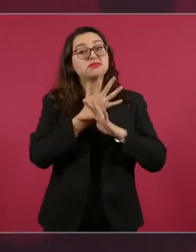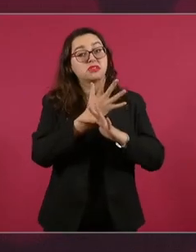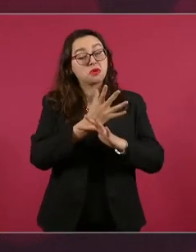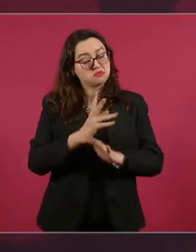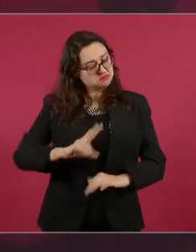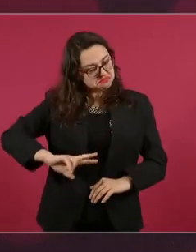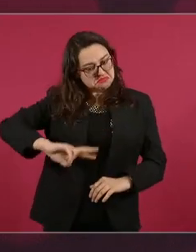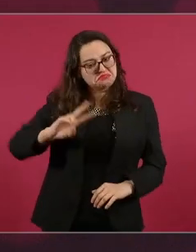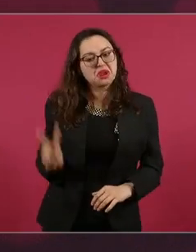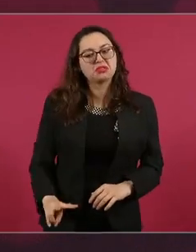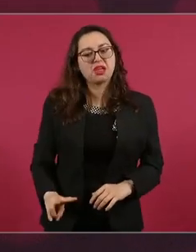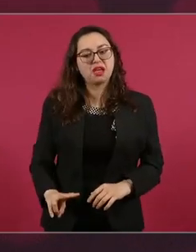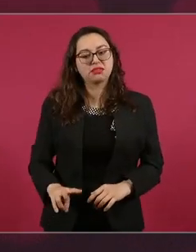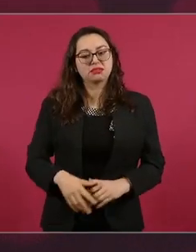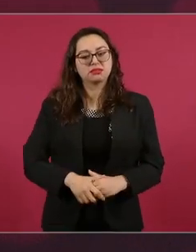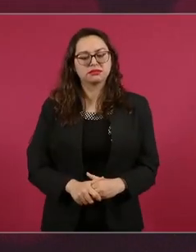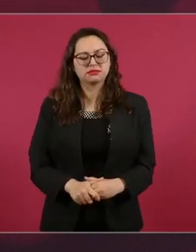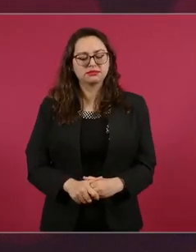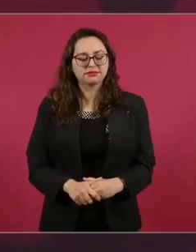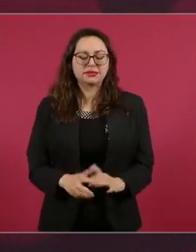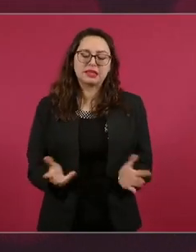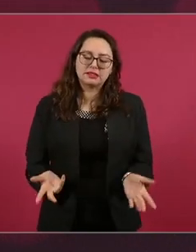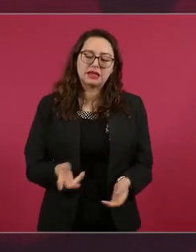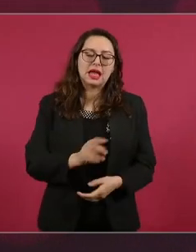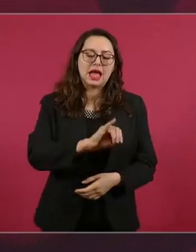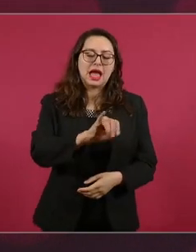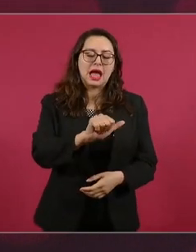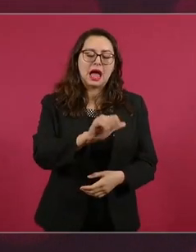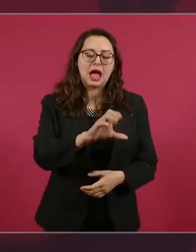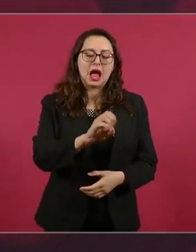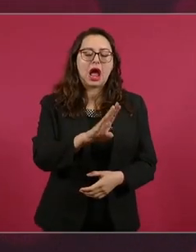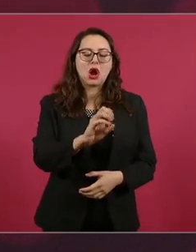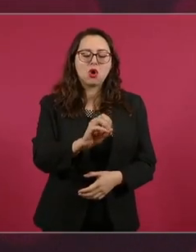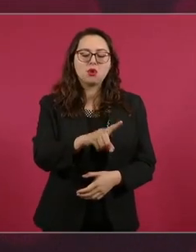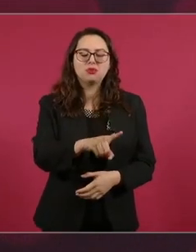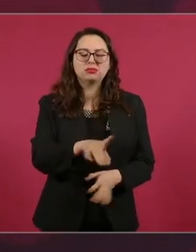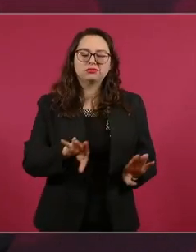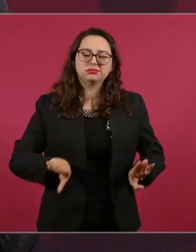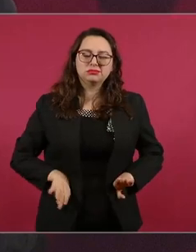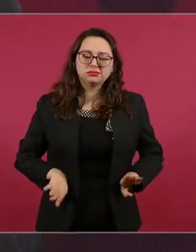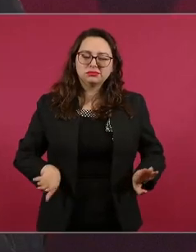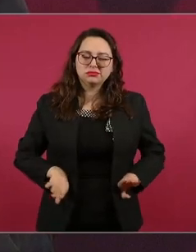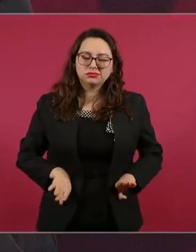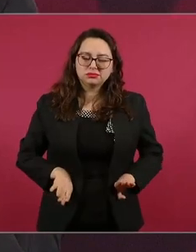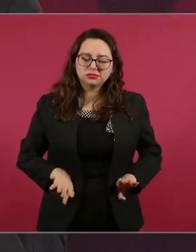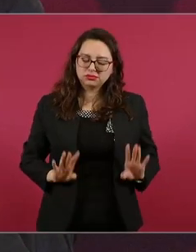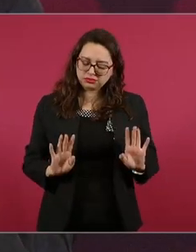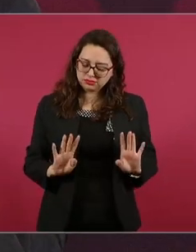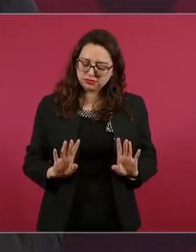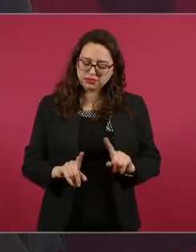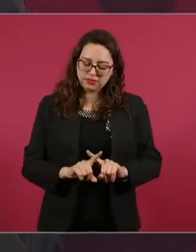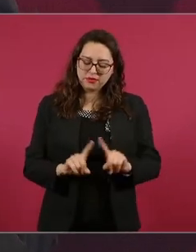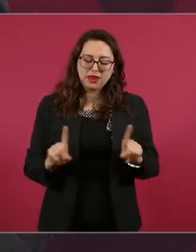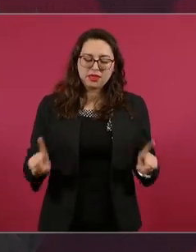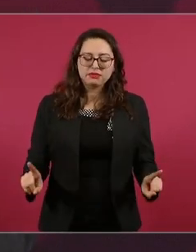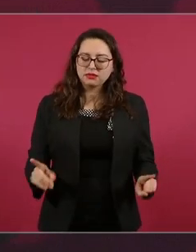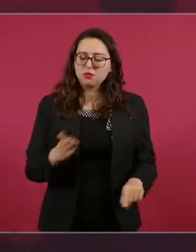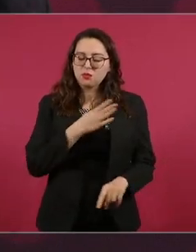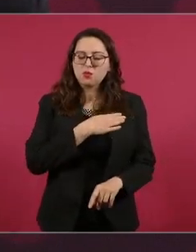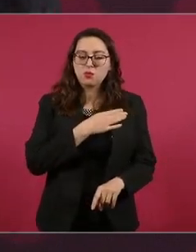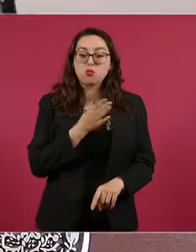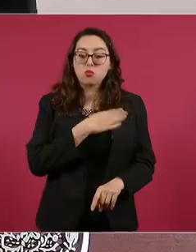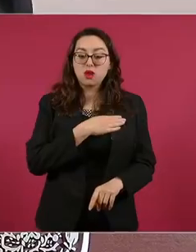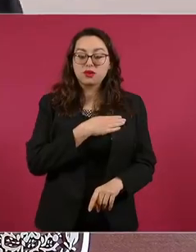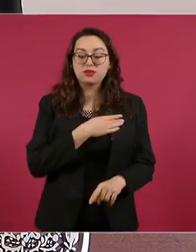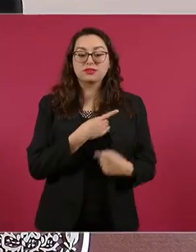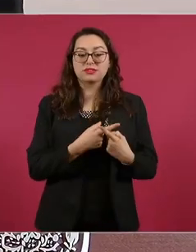al final sobre todo, o sea, muy distinto a lo de la canción de Molotov, pero eso